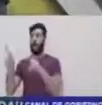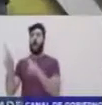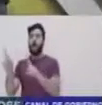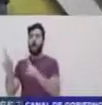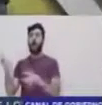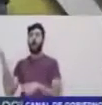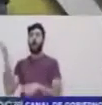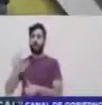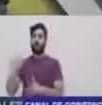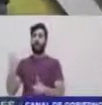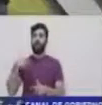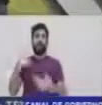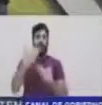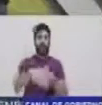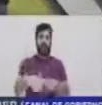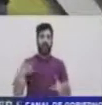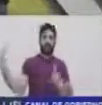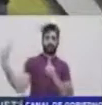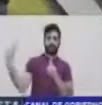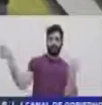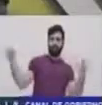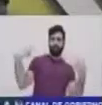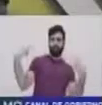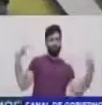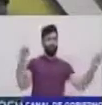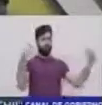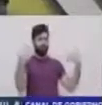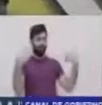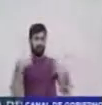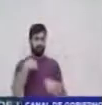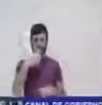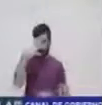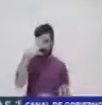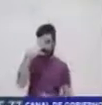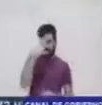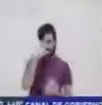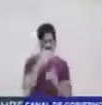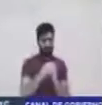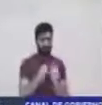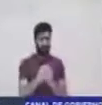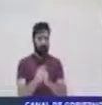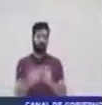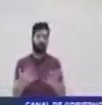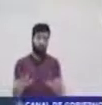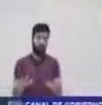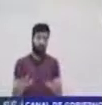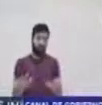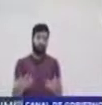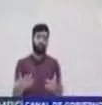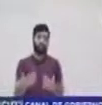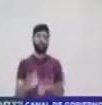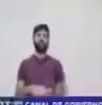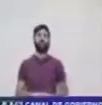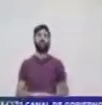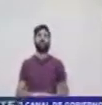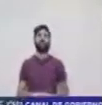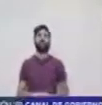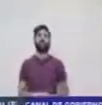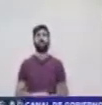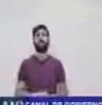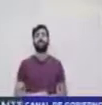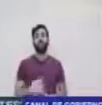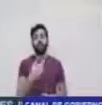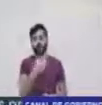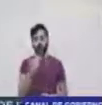pues simplemente tampoco debo hacerlo en el ámbito virtual, ¿verdad? Yo creo que hay muchas otras reglas, pero esa sería